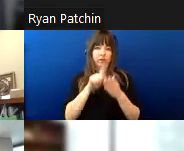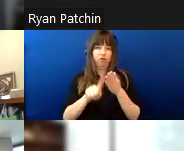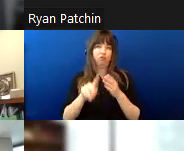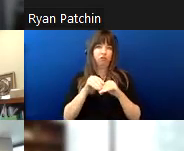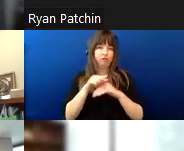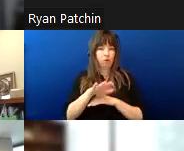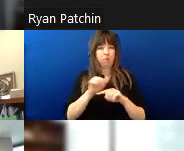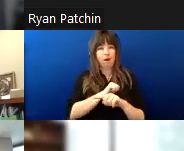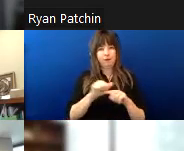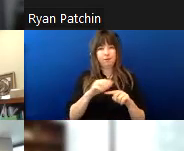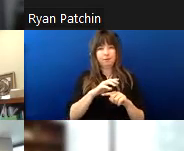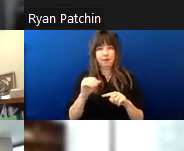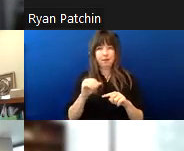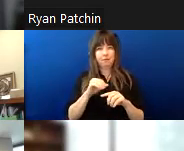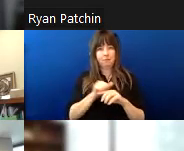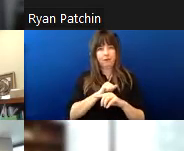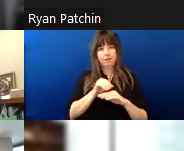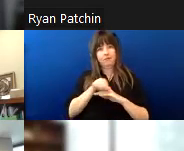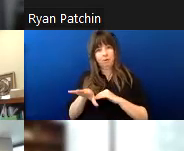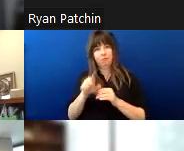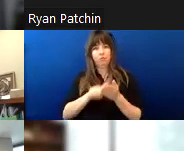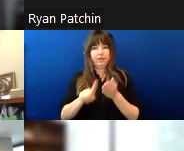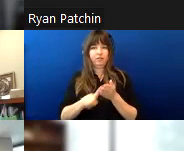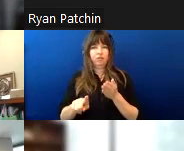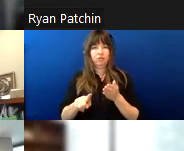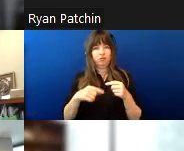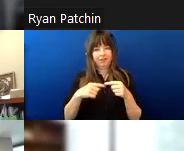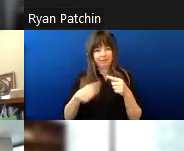investigación y también la práctica para la investigación.